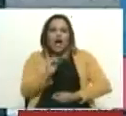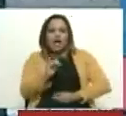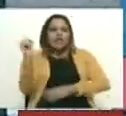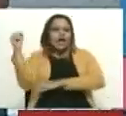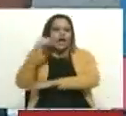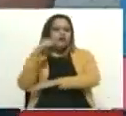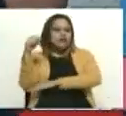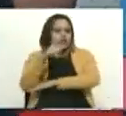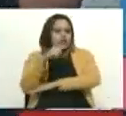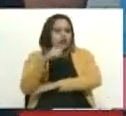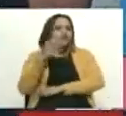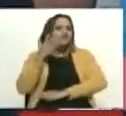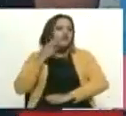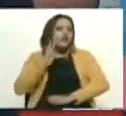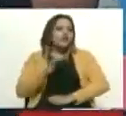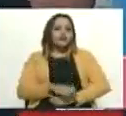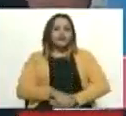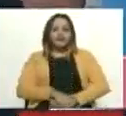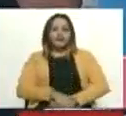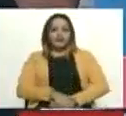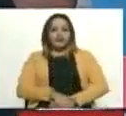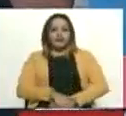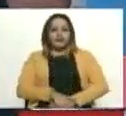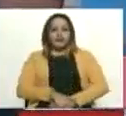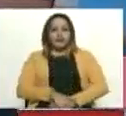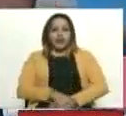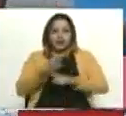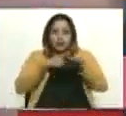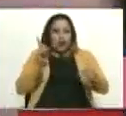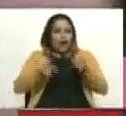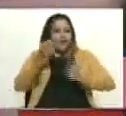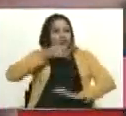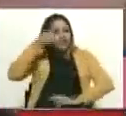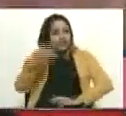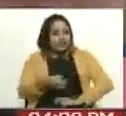trastornos del espectro autista. Pero hay una cosa que es verdad.